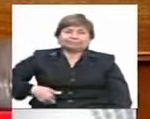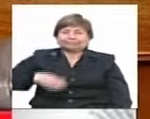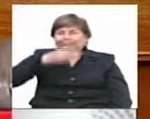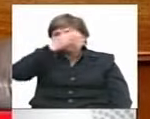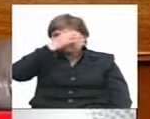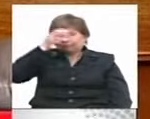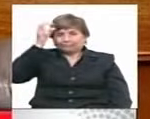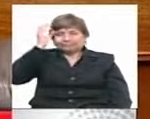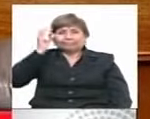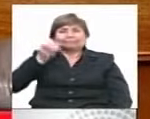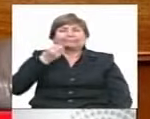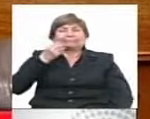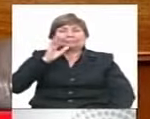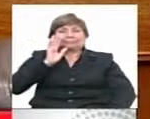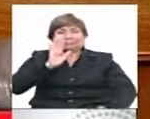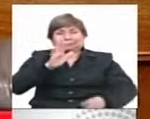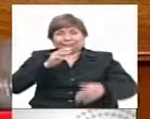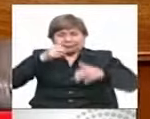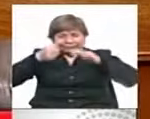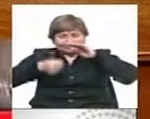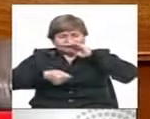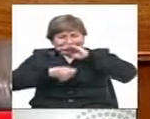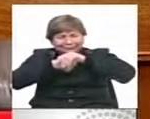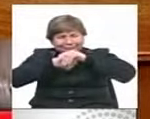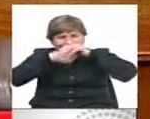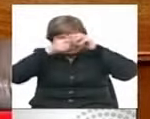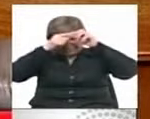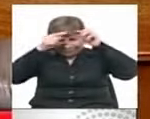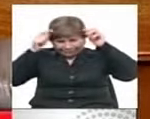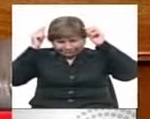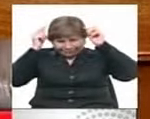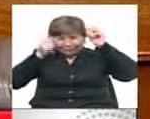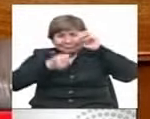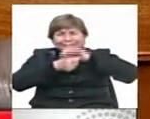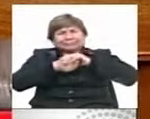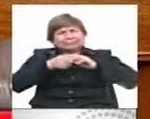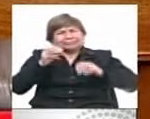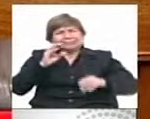parecer, debajo de ese sombrero está Sendero.